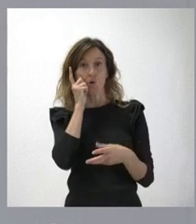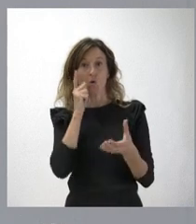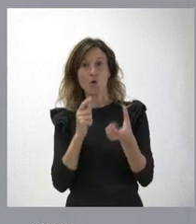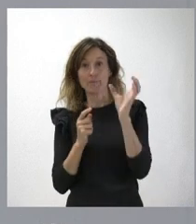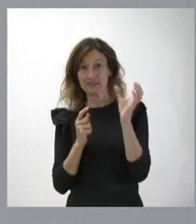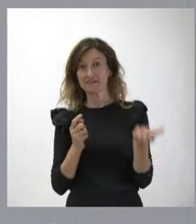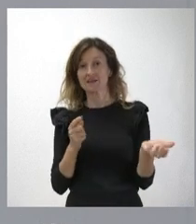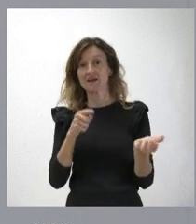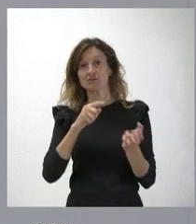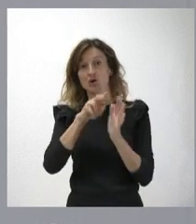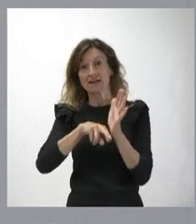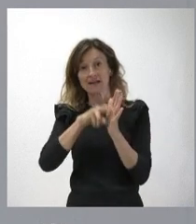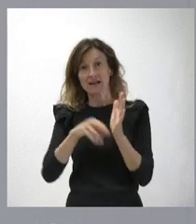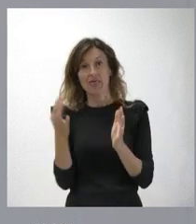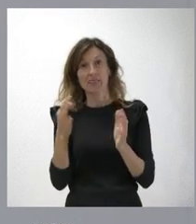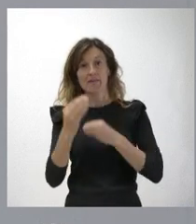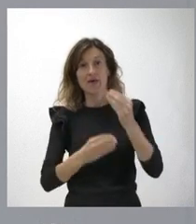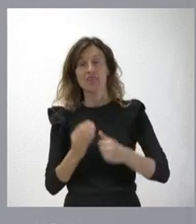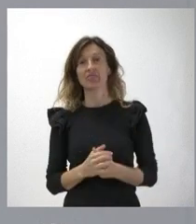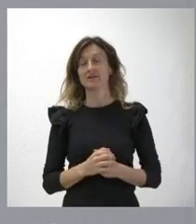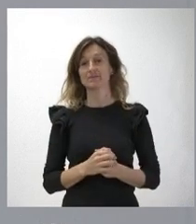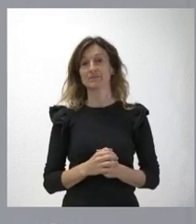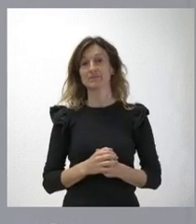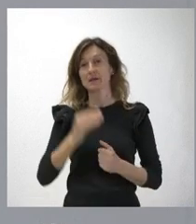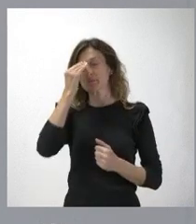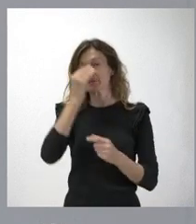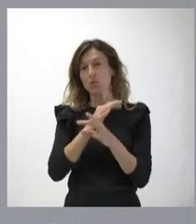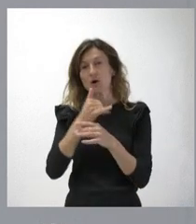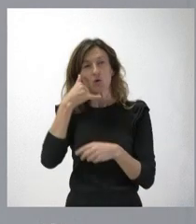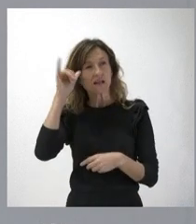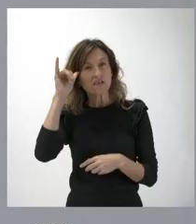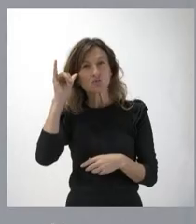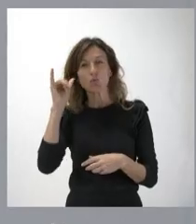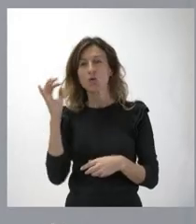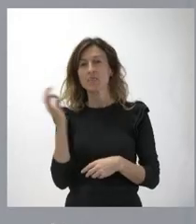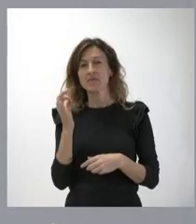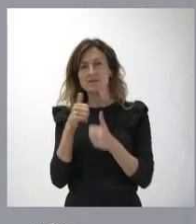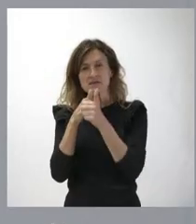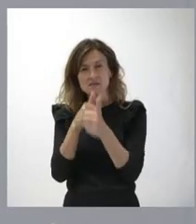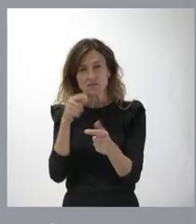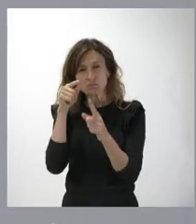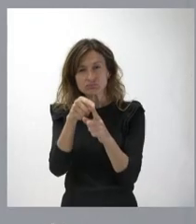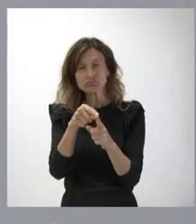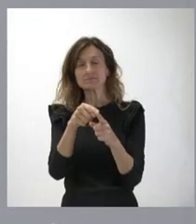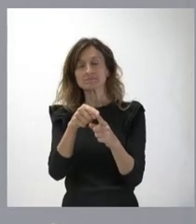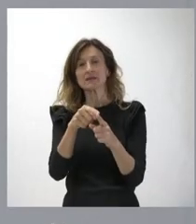regulación que hay que hacer si si alguien cree que el juego es un riesgo y hay que perseguirlo pues tiene que perseguir